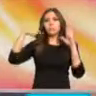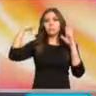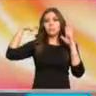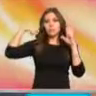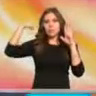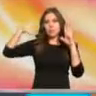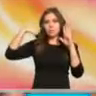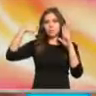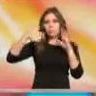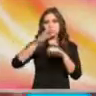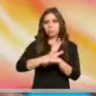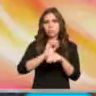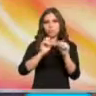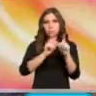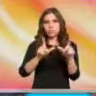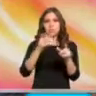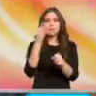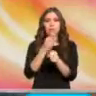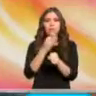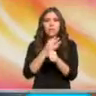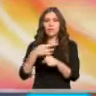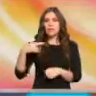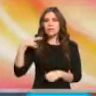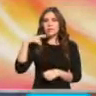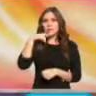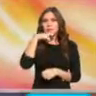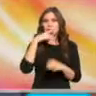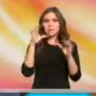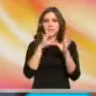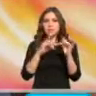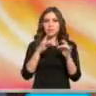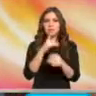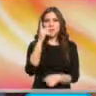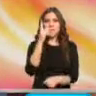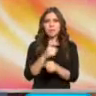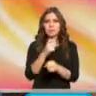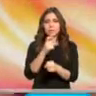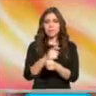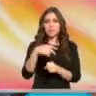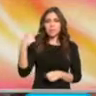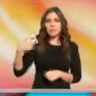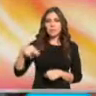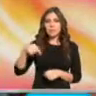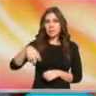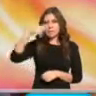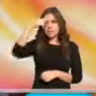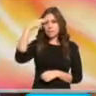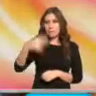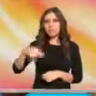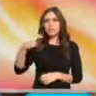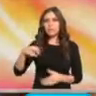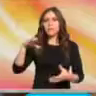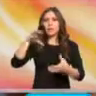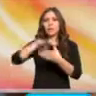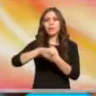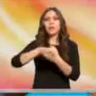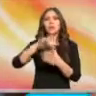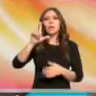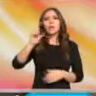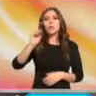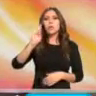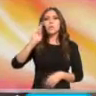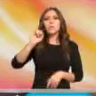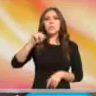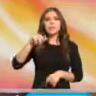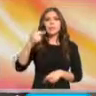vámonos rápido Sí. para poderlas redondear, padre. La primera se llama, bueno, en México le pusieron el matrimonio Loving. Sí. En